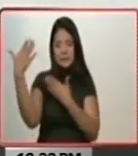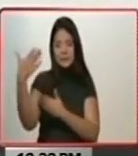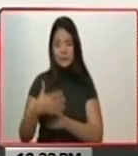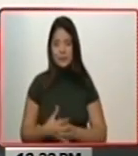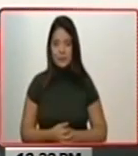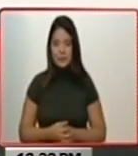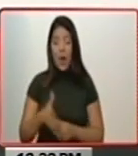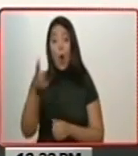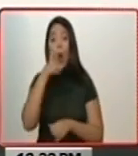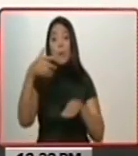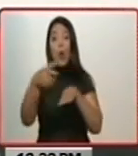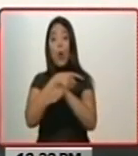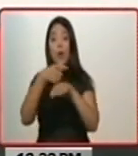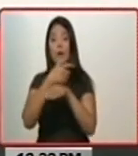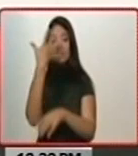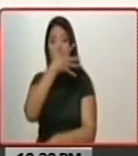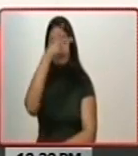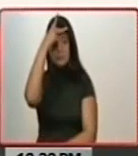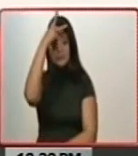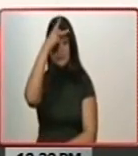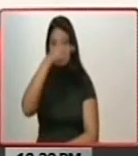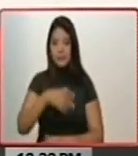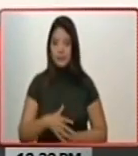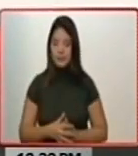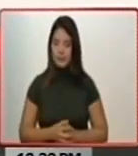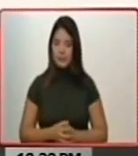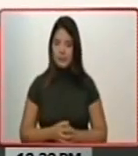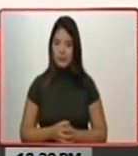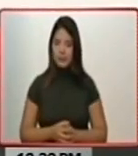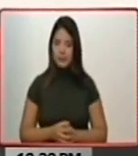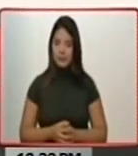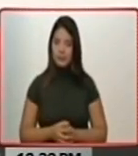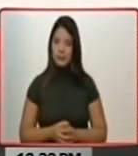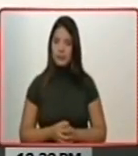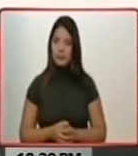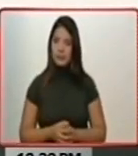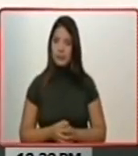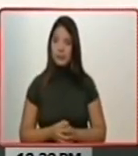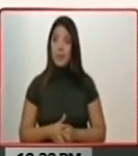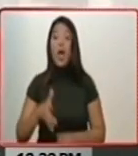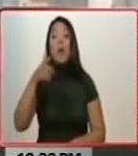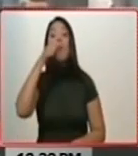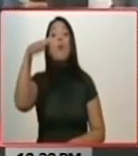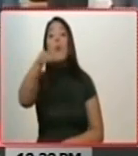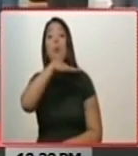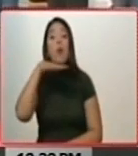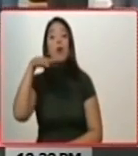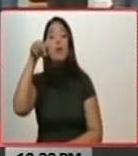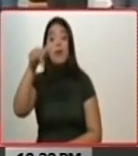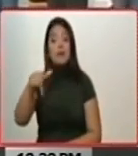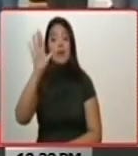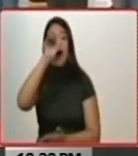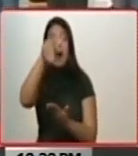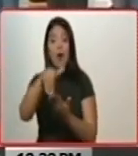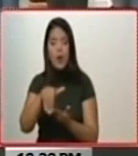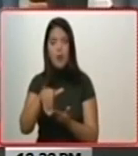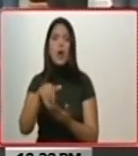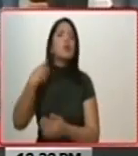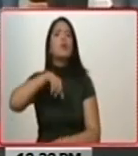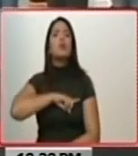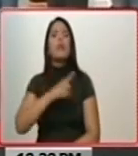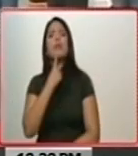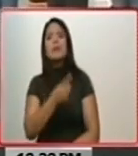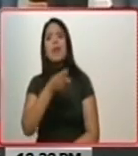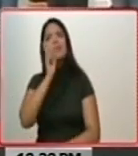del gobernador de la entidad, Tarek El Aissami. Pescadoras, querido pueblo de Aragua, cuando decimos que hay